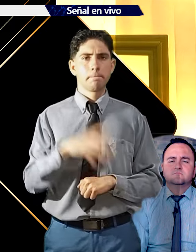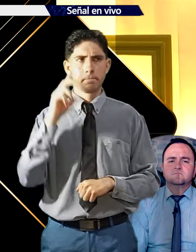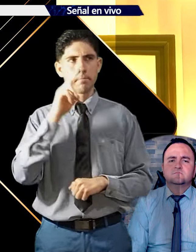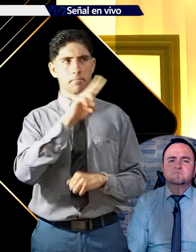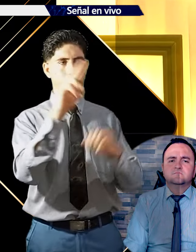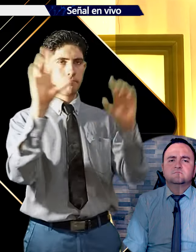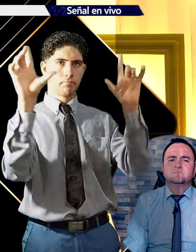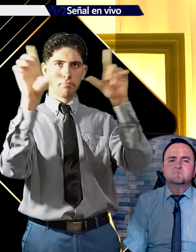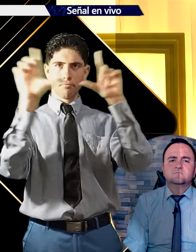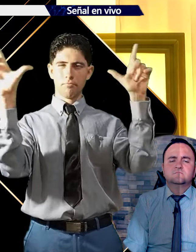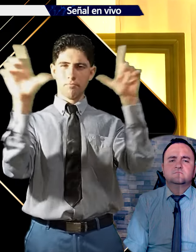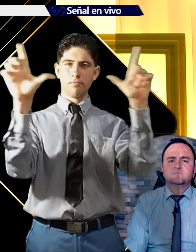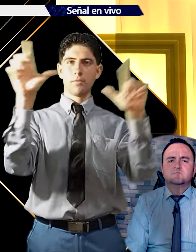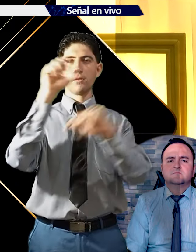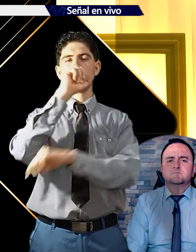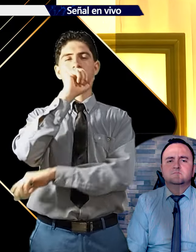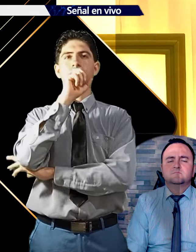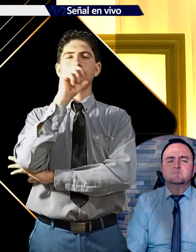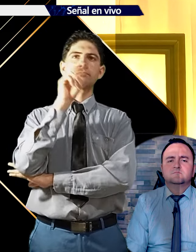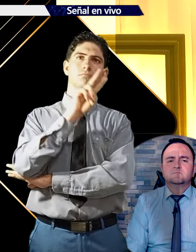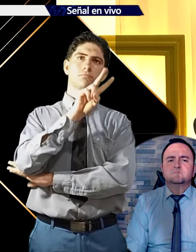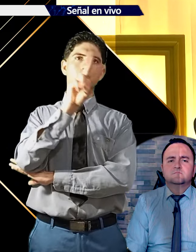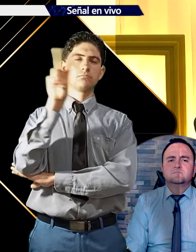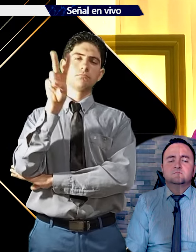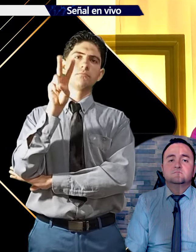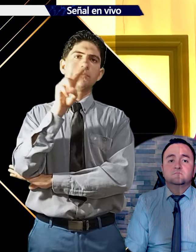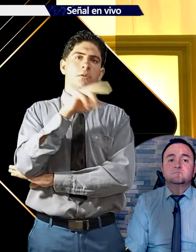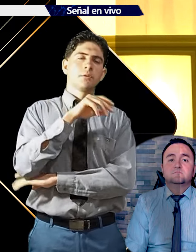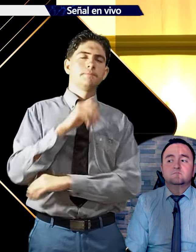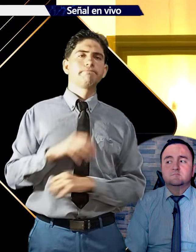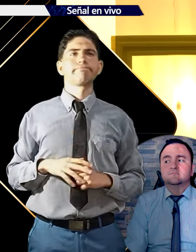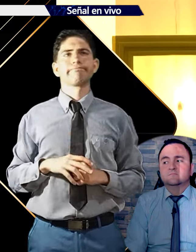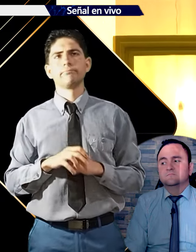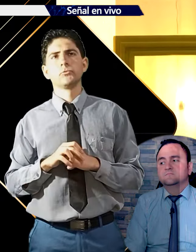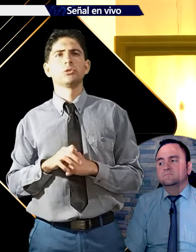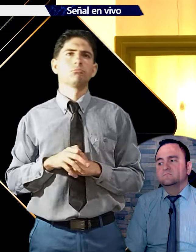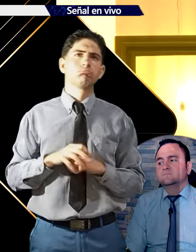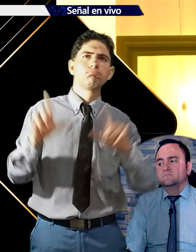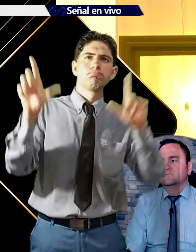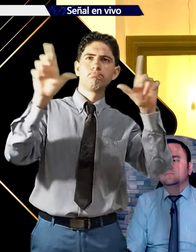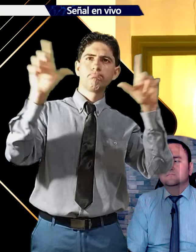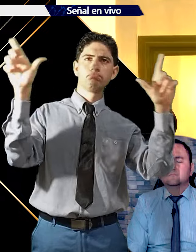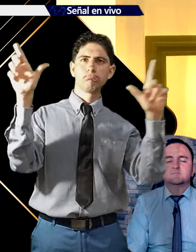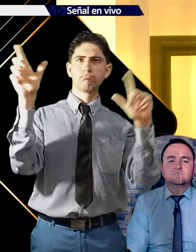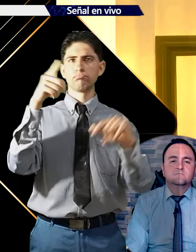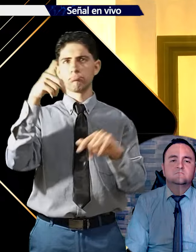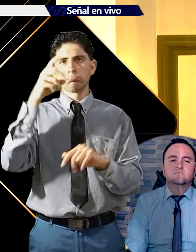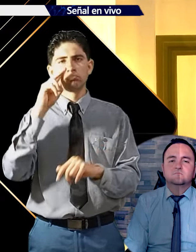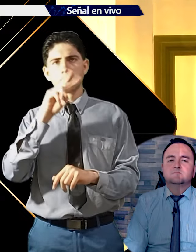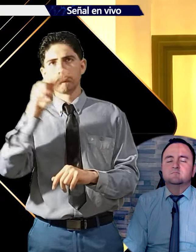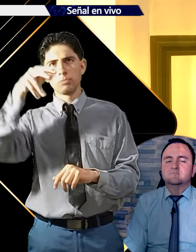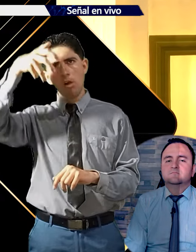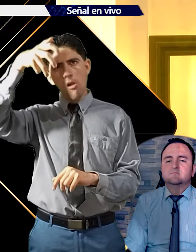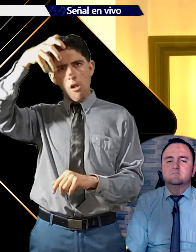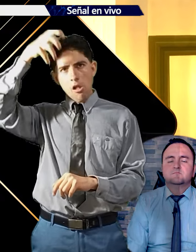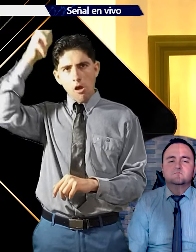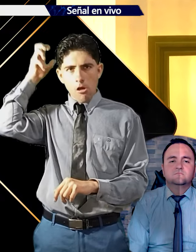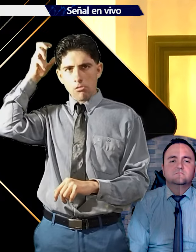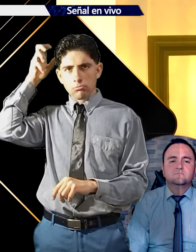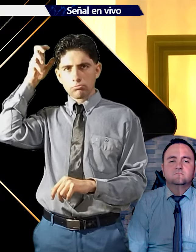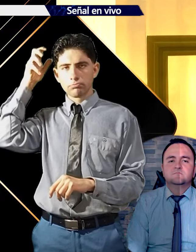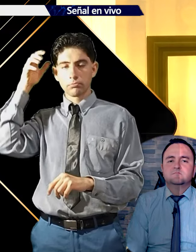vez, mirando un programa en la televisión, un programa Discovery que trae muchas ilustraciones de cosas,